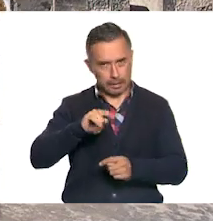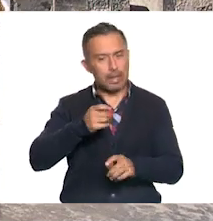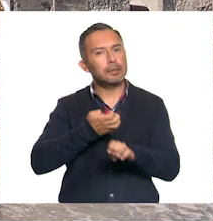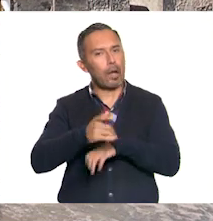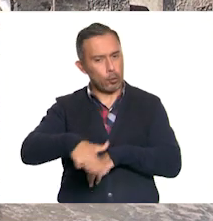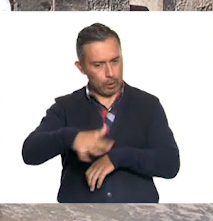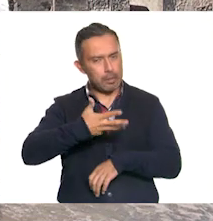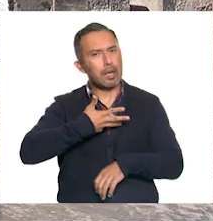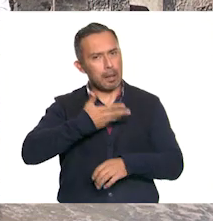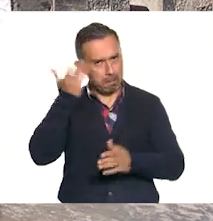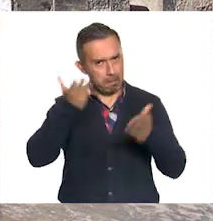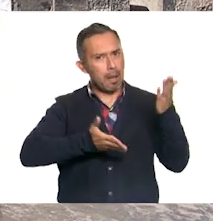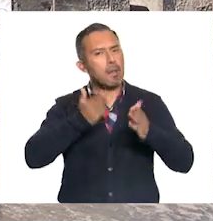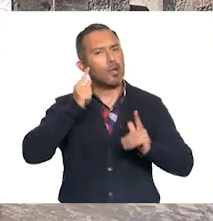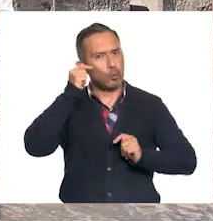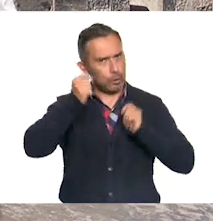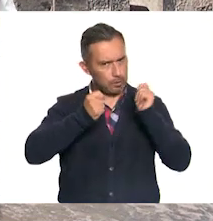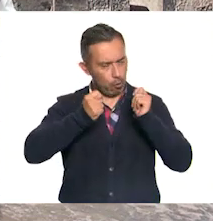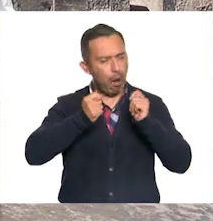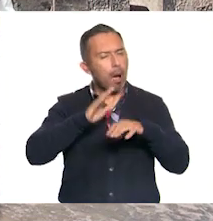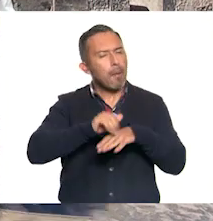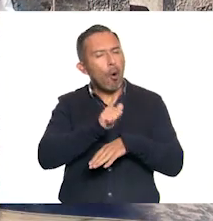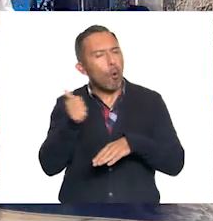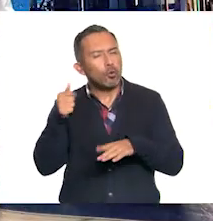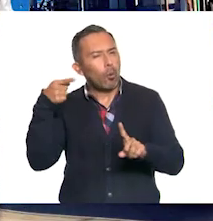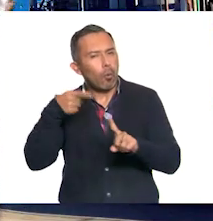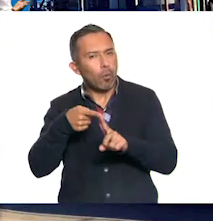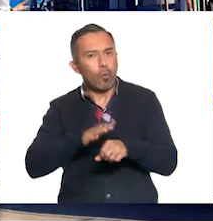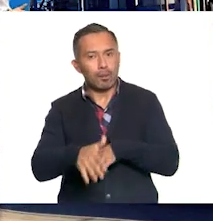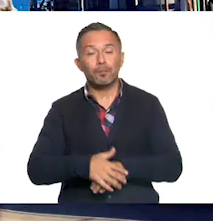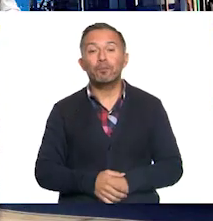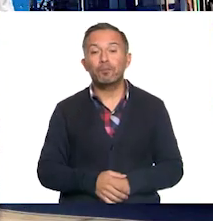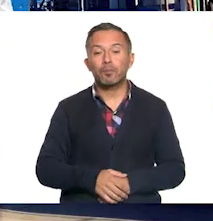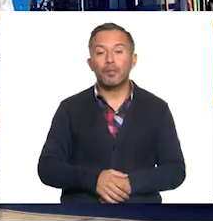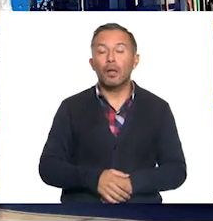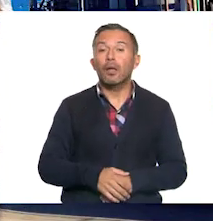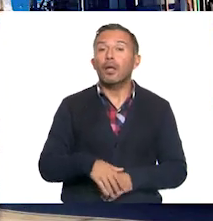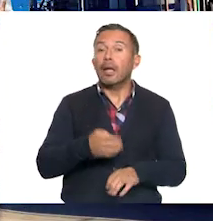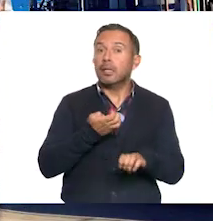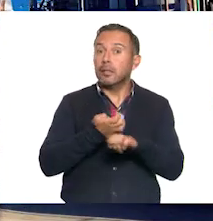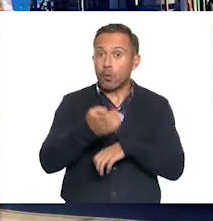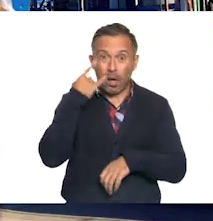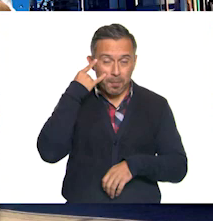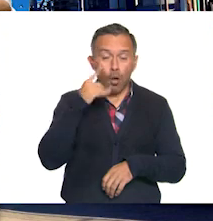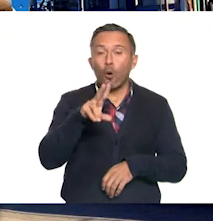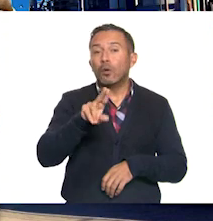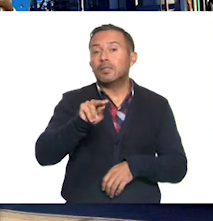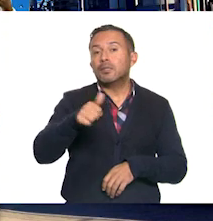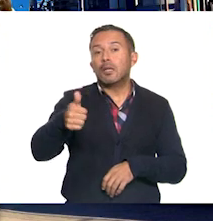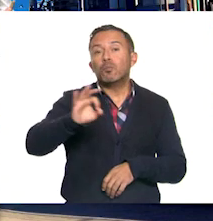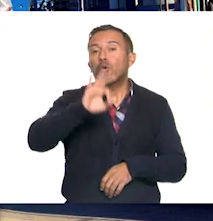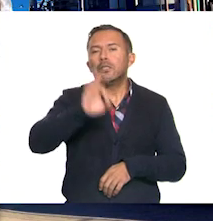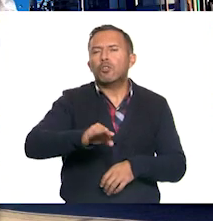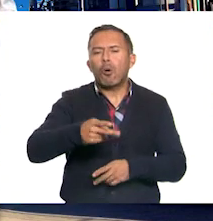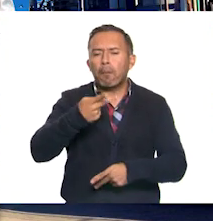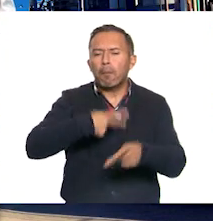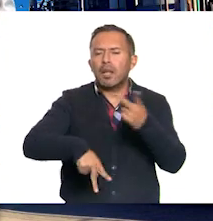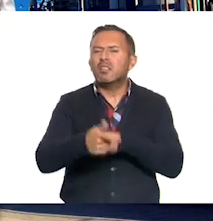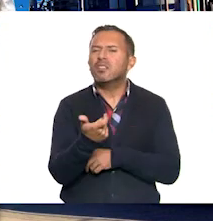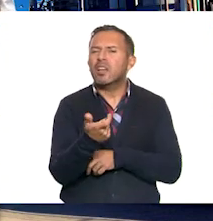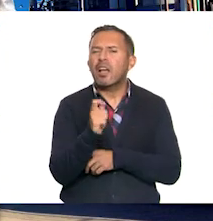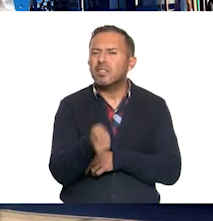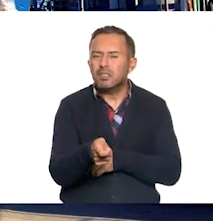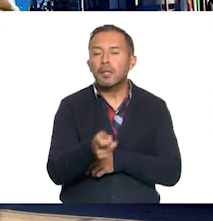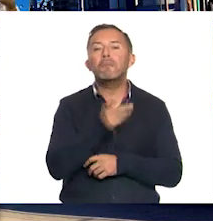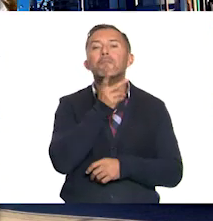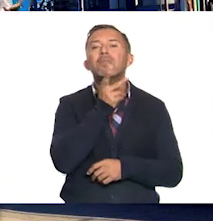pero analizaremos otro. El 86% de los ingresos de la entidad se generan a partir de la extracción